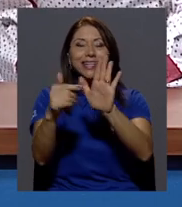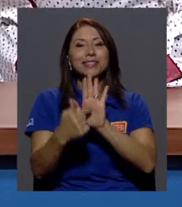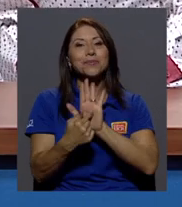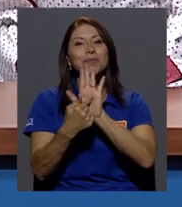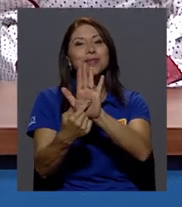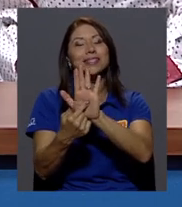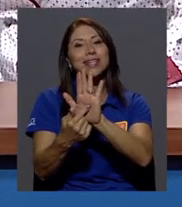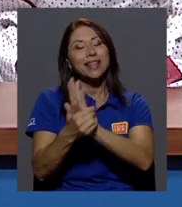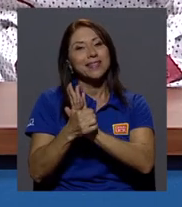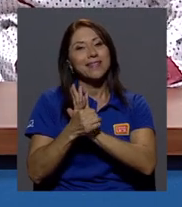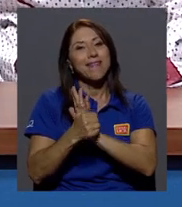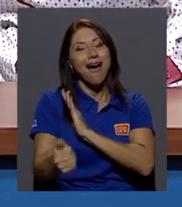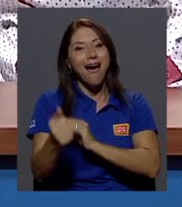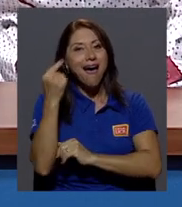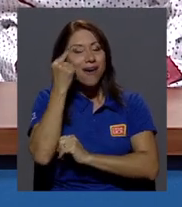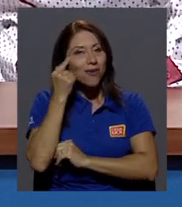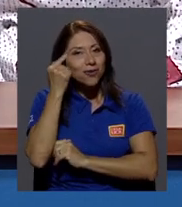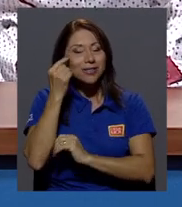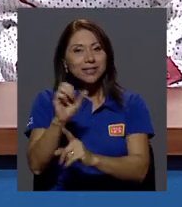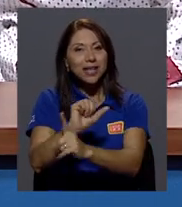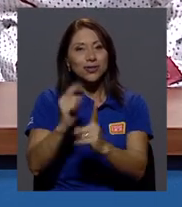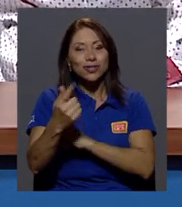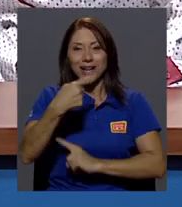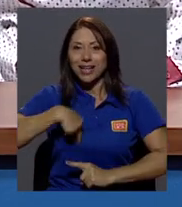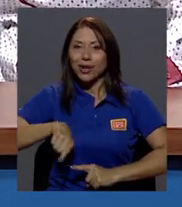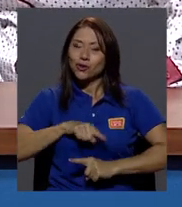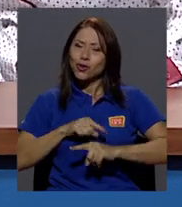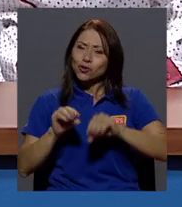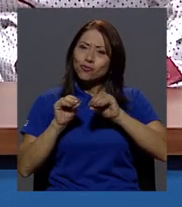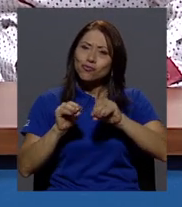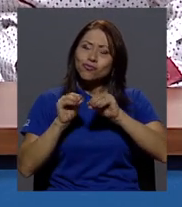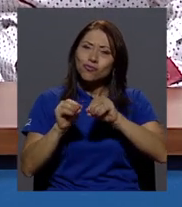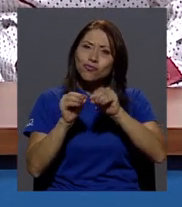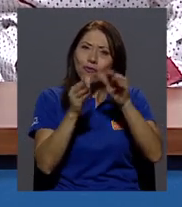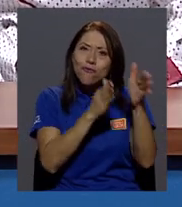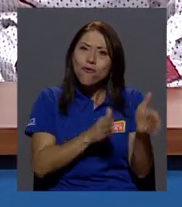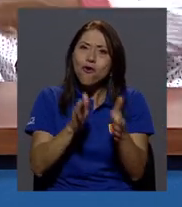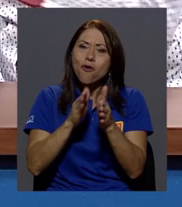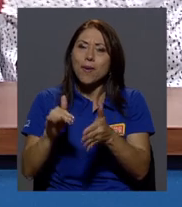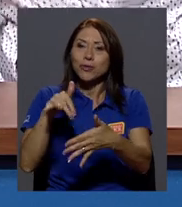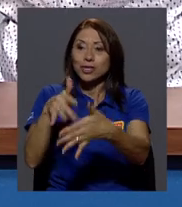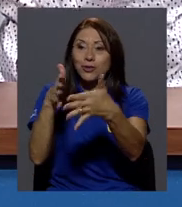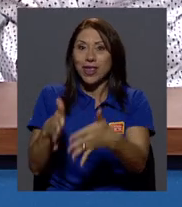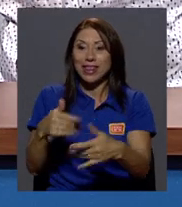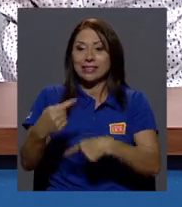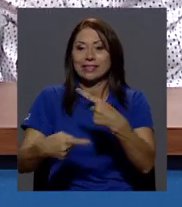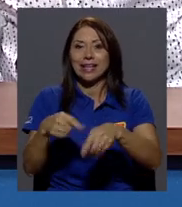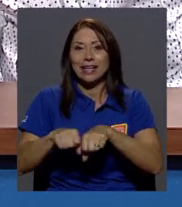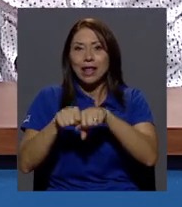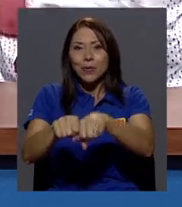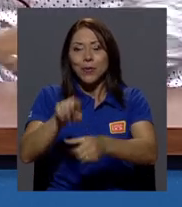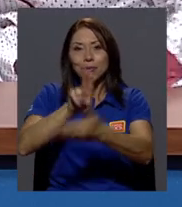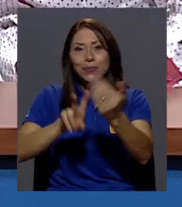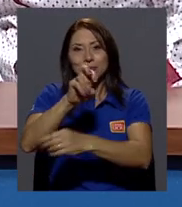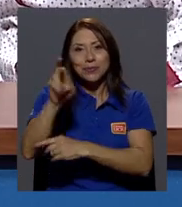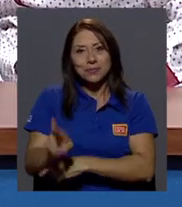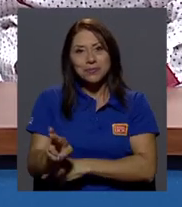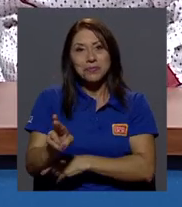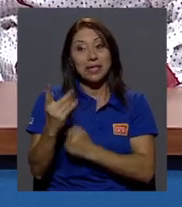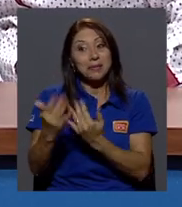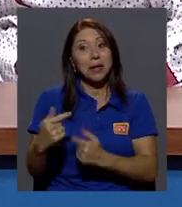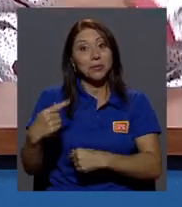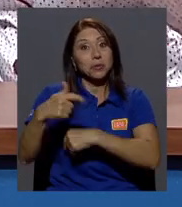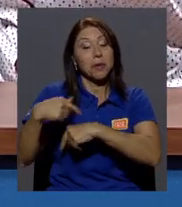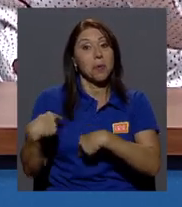conciencia social que formamos en los estudiantes que gradúa la universidad de costa rica y esperamos ver dentro de algún tiempo